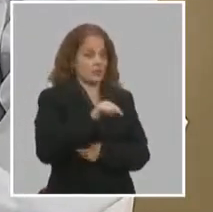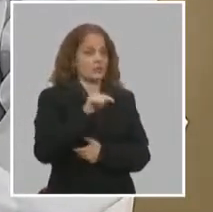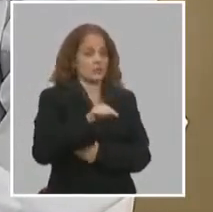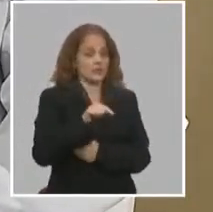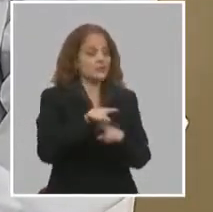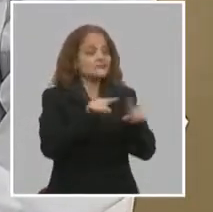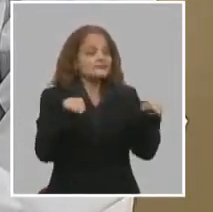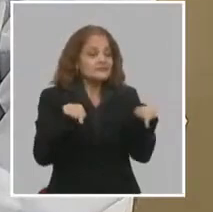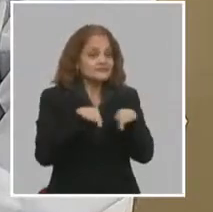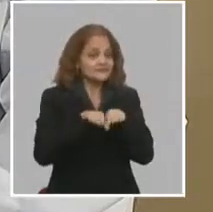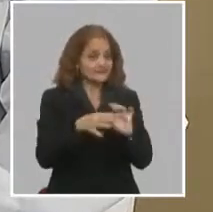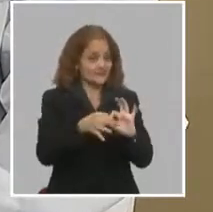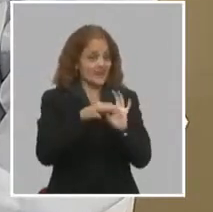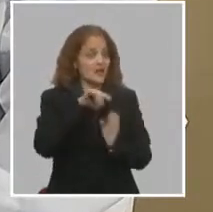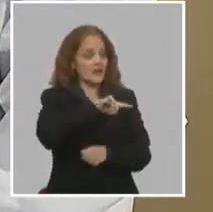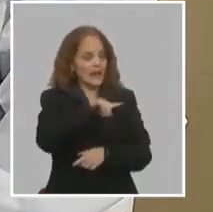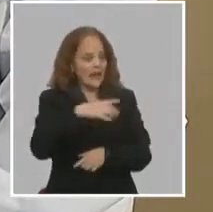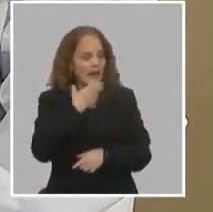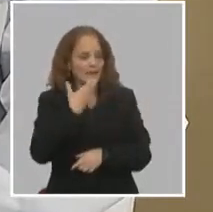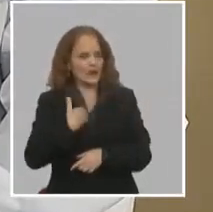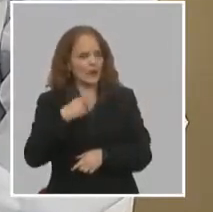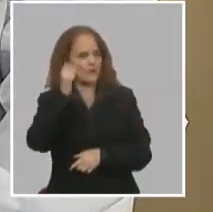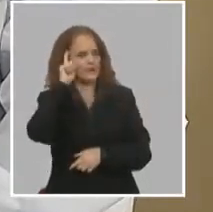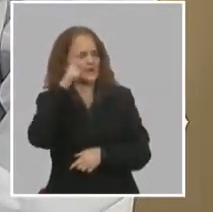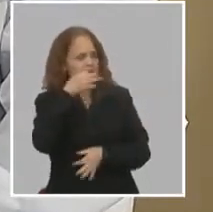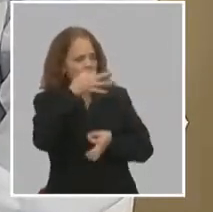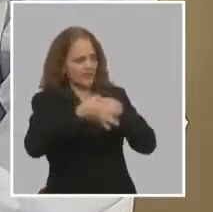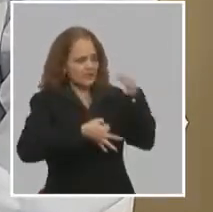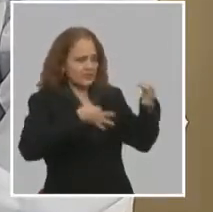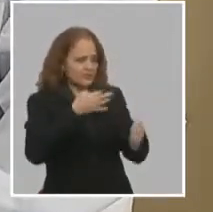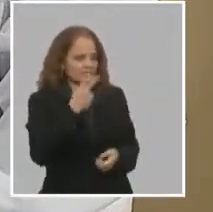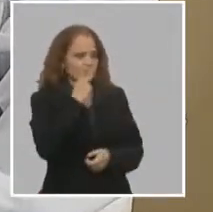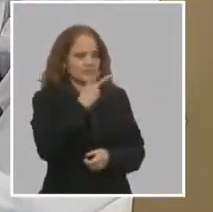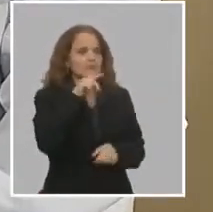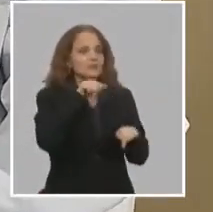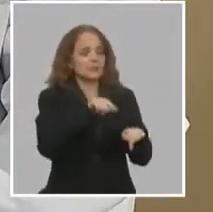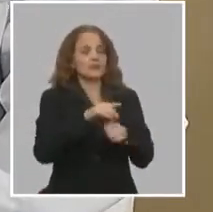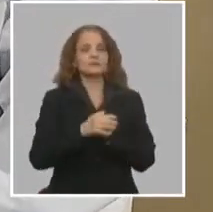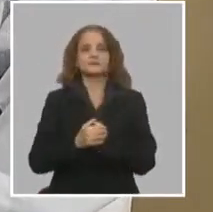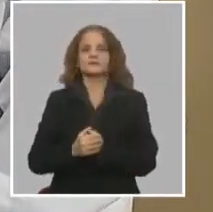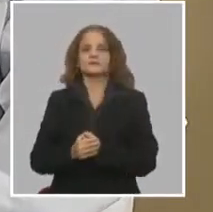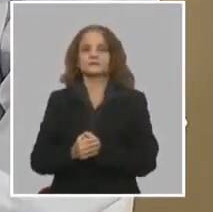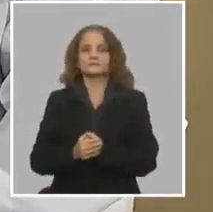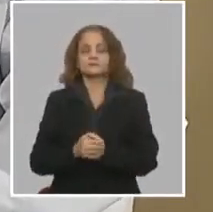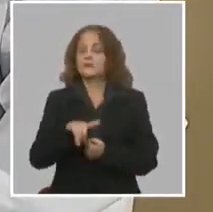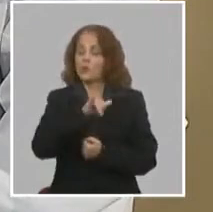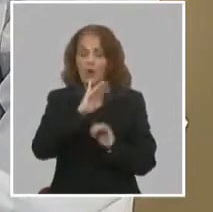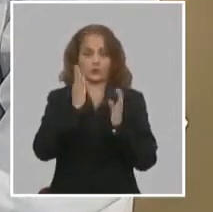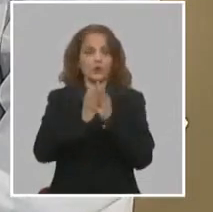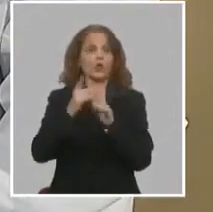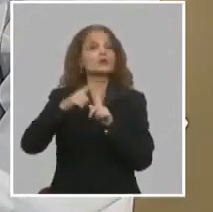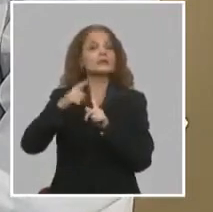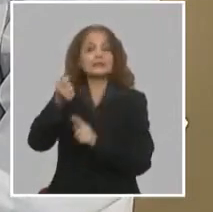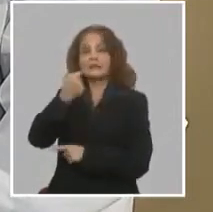ahí con los complementarios, con el manejo. Hemos tratado de aportar a los protocolos también nuestros acá en